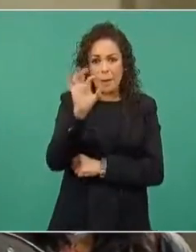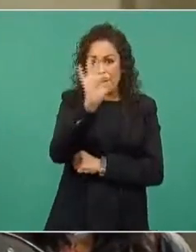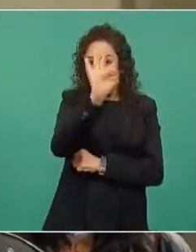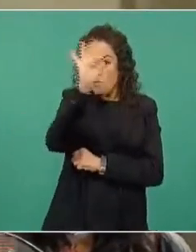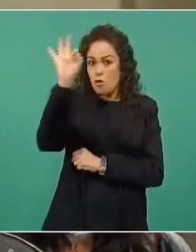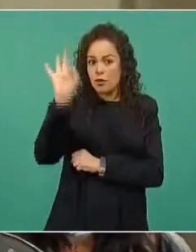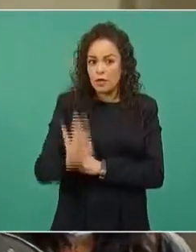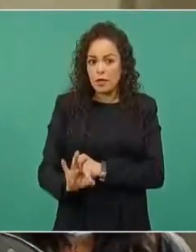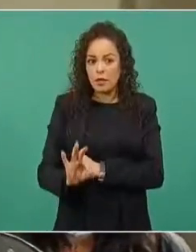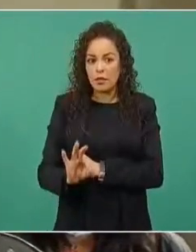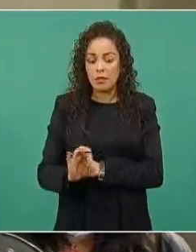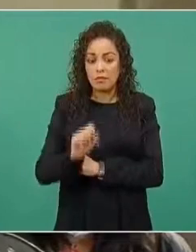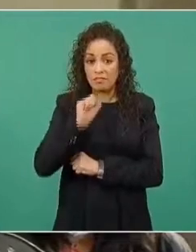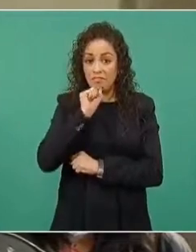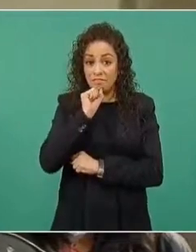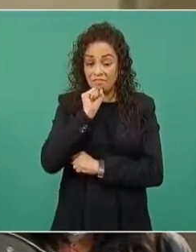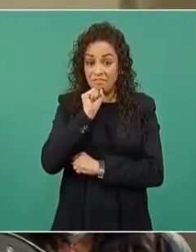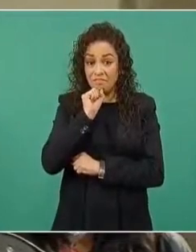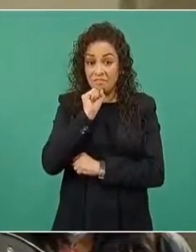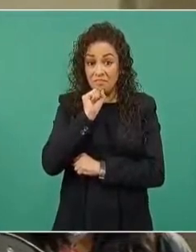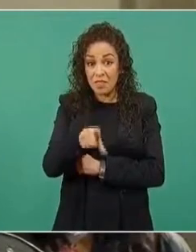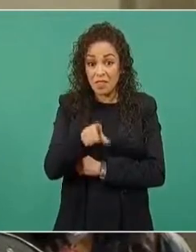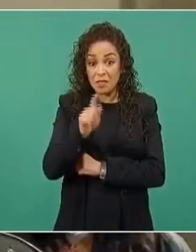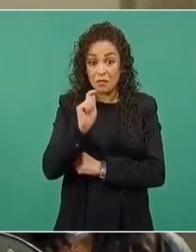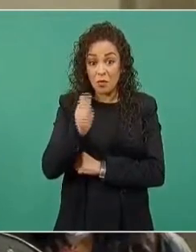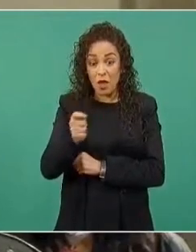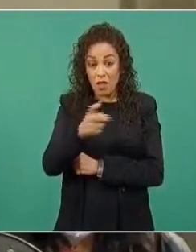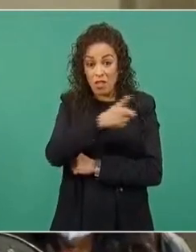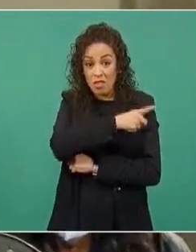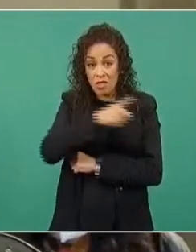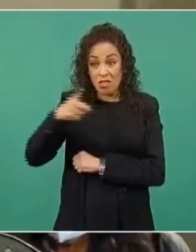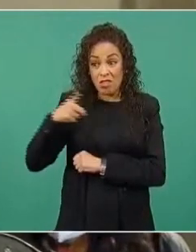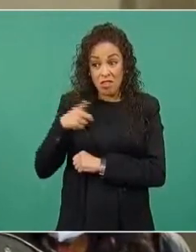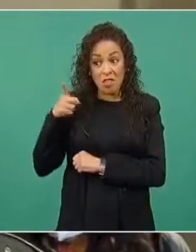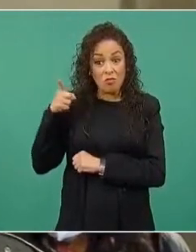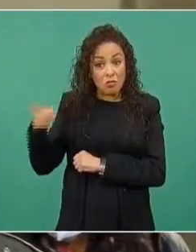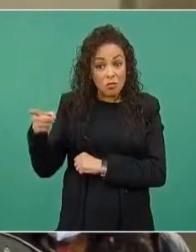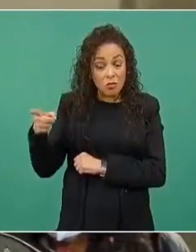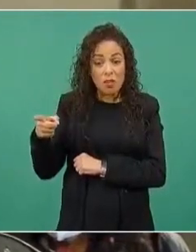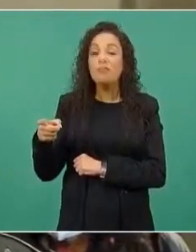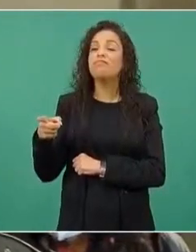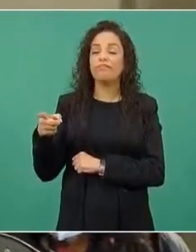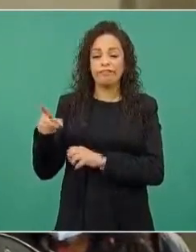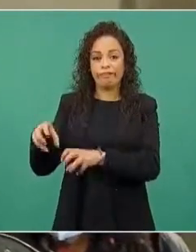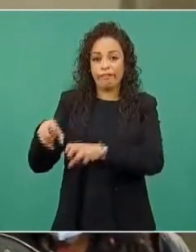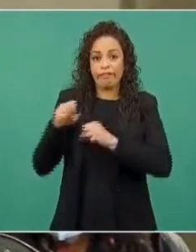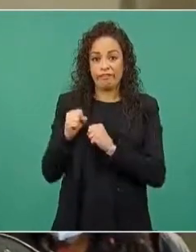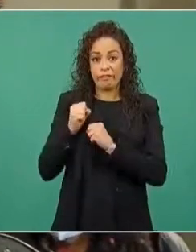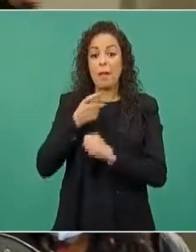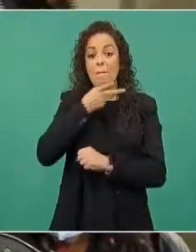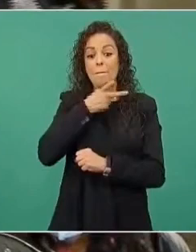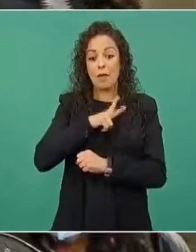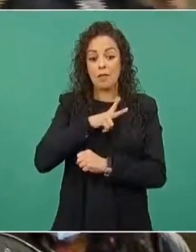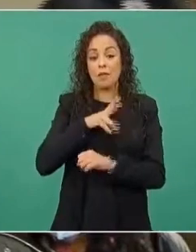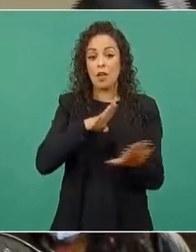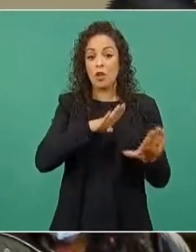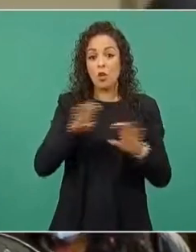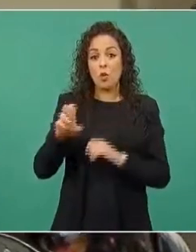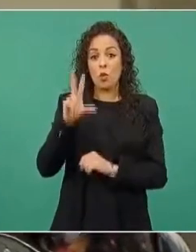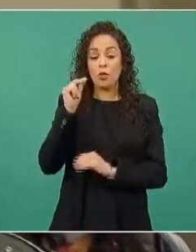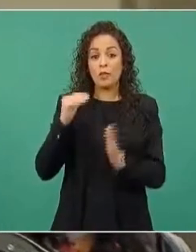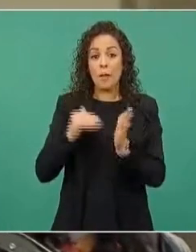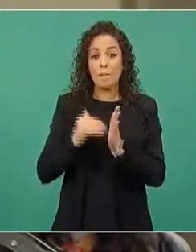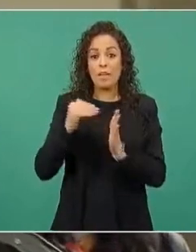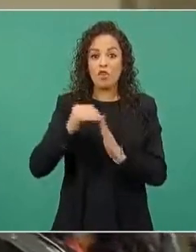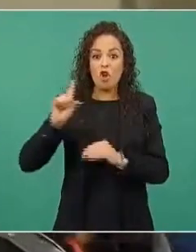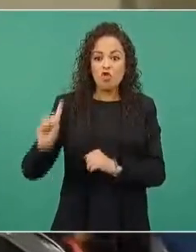adquirió la totalidad de las deudas que tiene Deer Park, 980 millones de